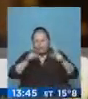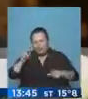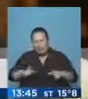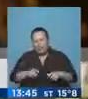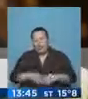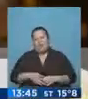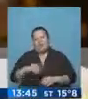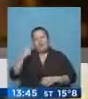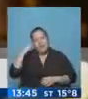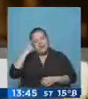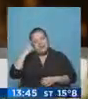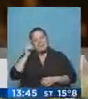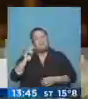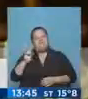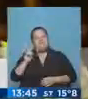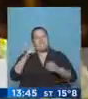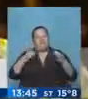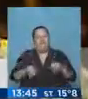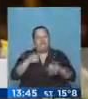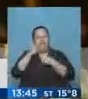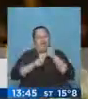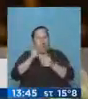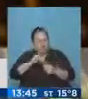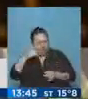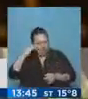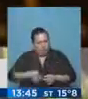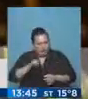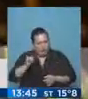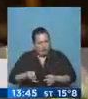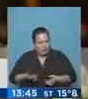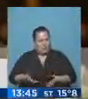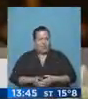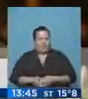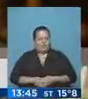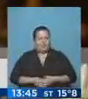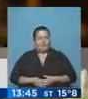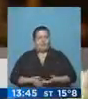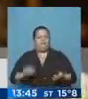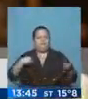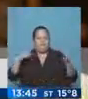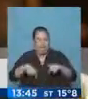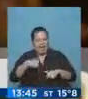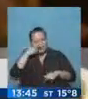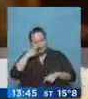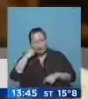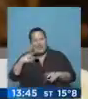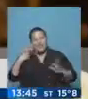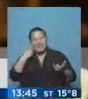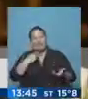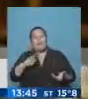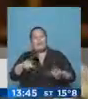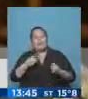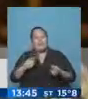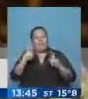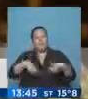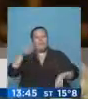cree que no es formal de esa industria y sí lo es y acá es interesante que se den cuenta de esto también